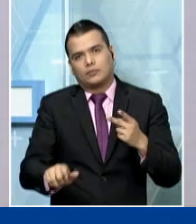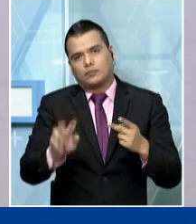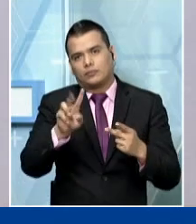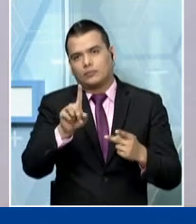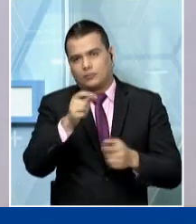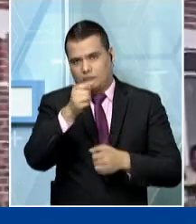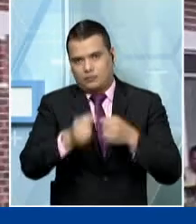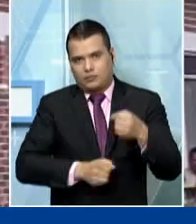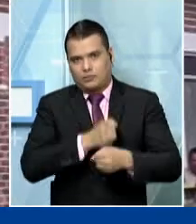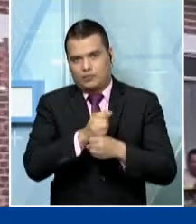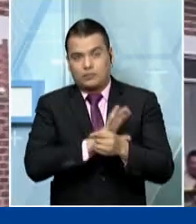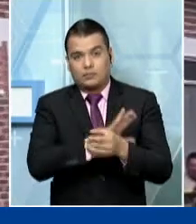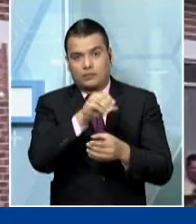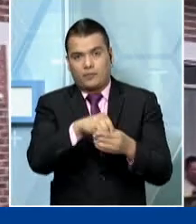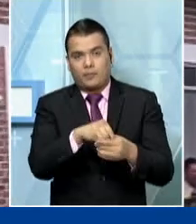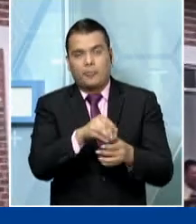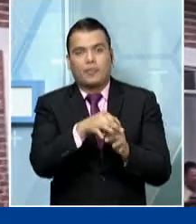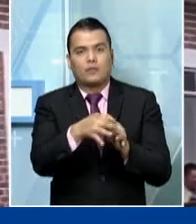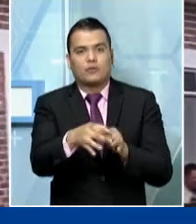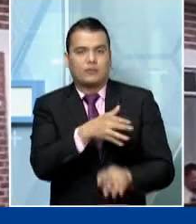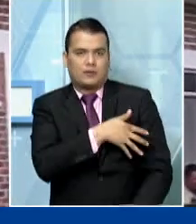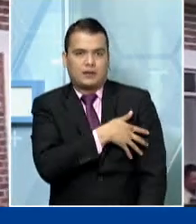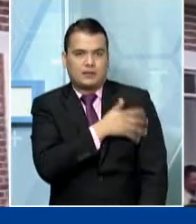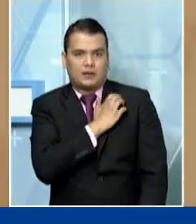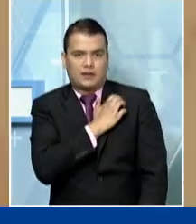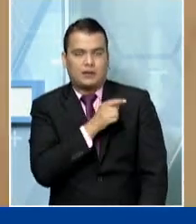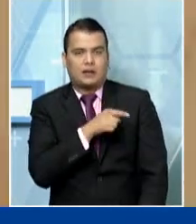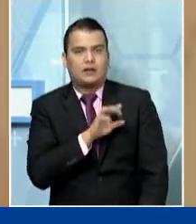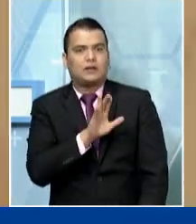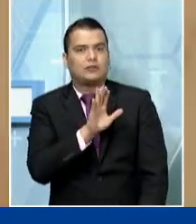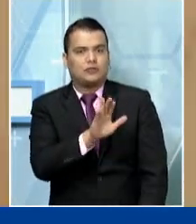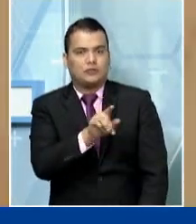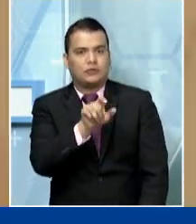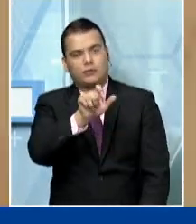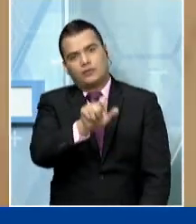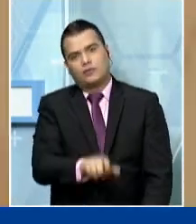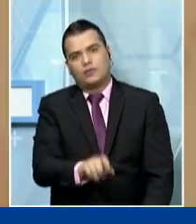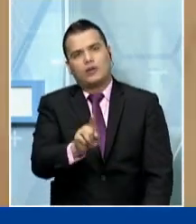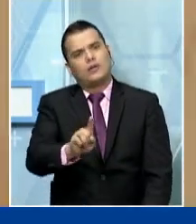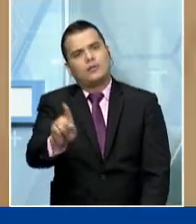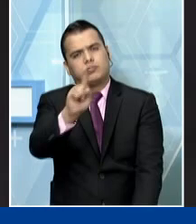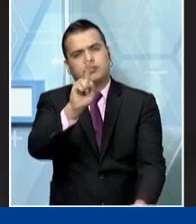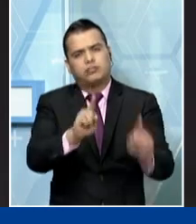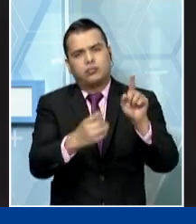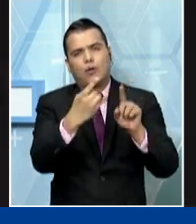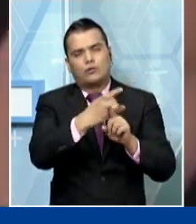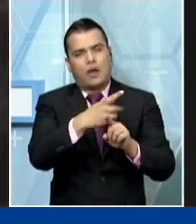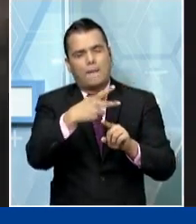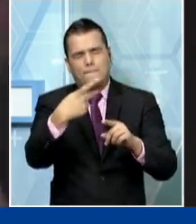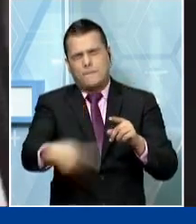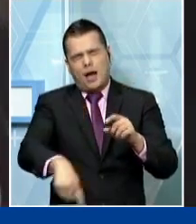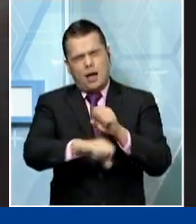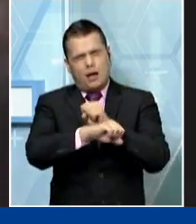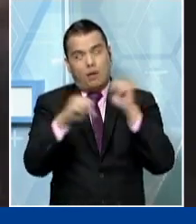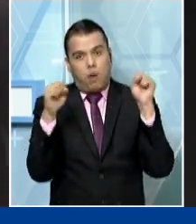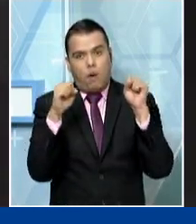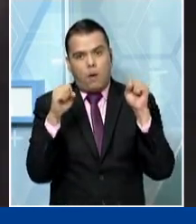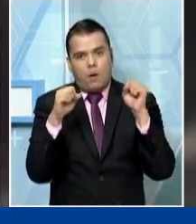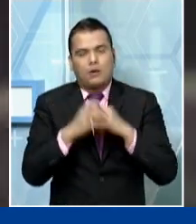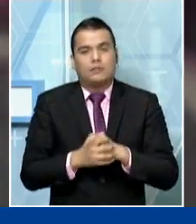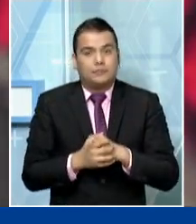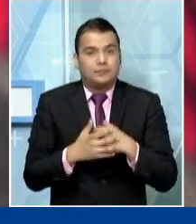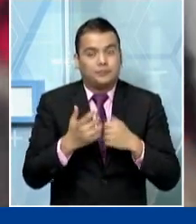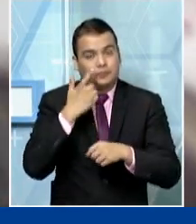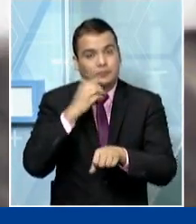municipio de santander de quilichao cuando se encontraba jugando con pólvora con una facilita la funcionaria recordó que los